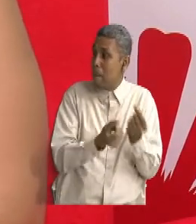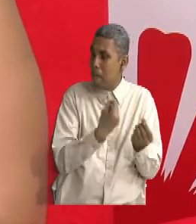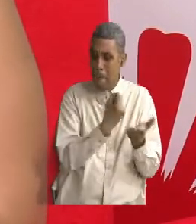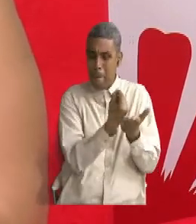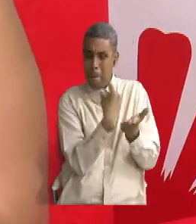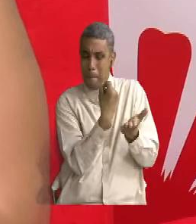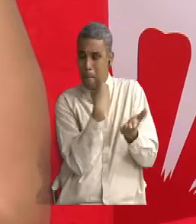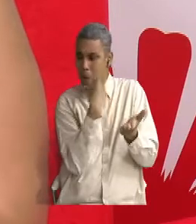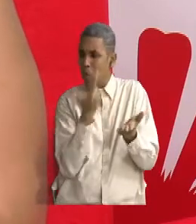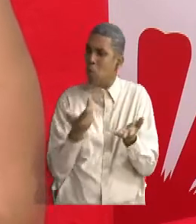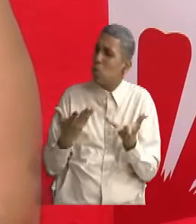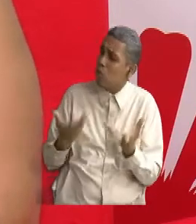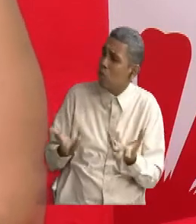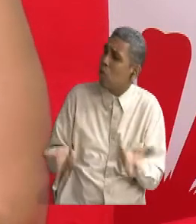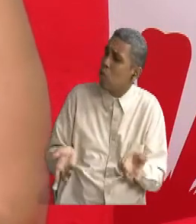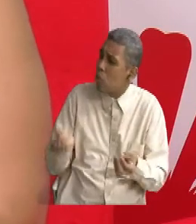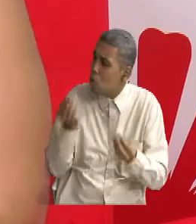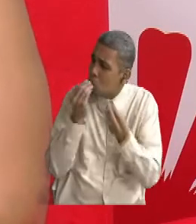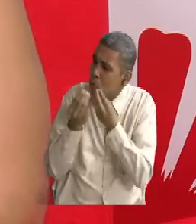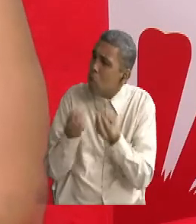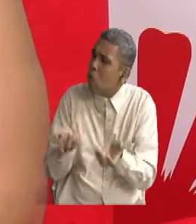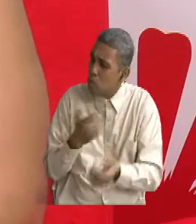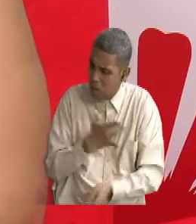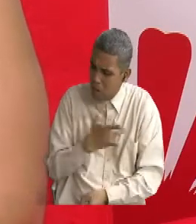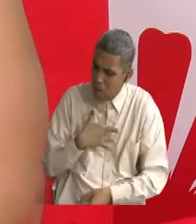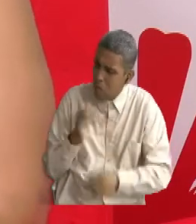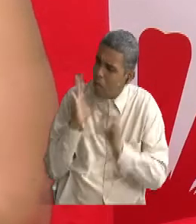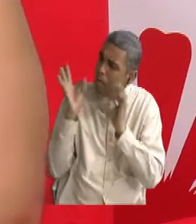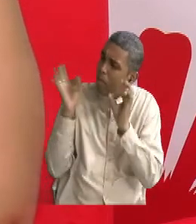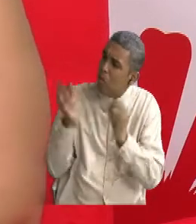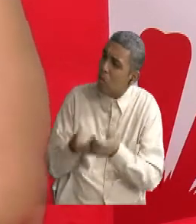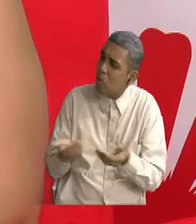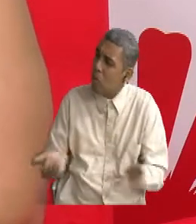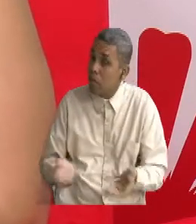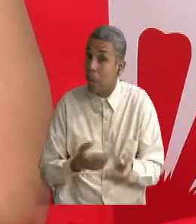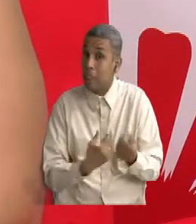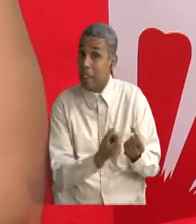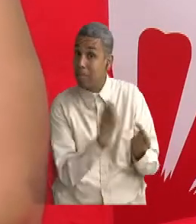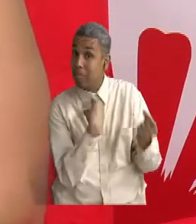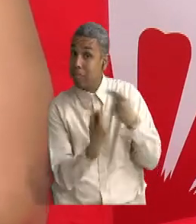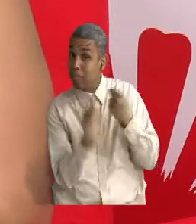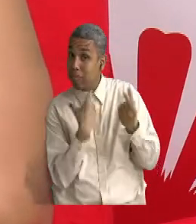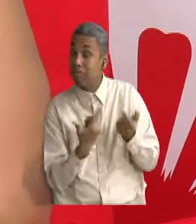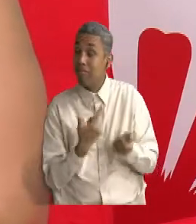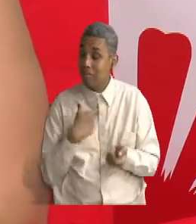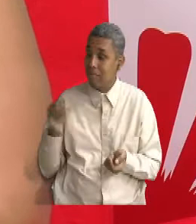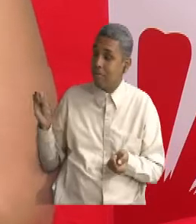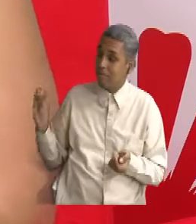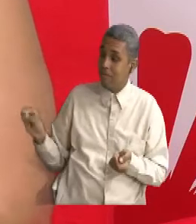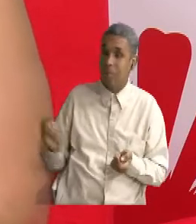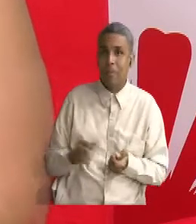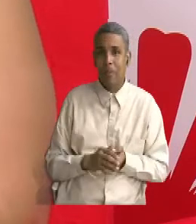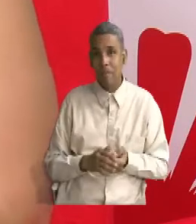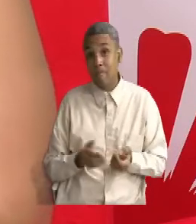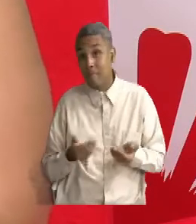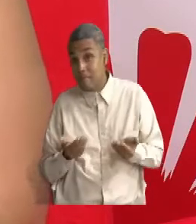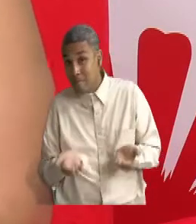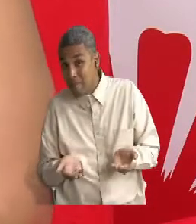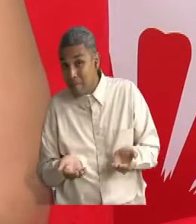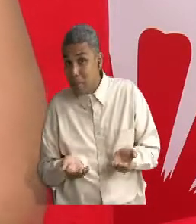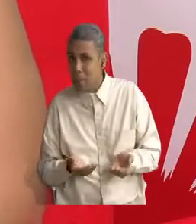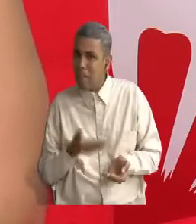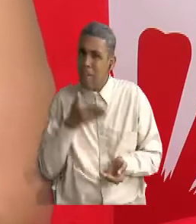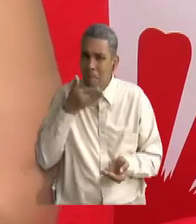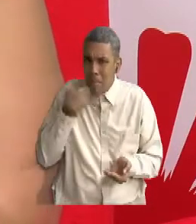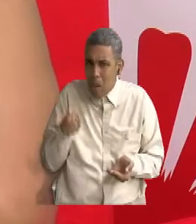yo quiero aprender a comer saludable. Y lo importante de esto es cómo estamos transformando vidas, cómo le estamos diciendo a la gente: oye, ven,